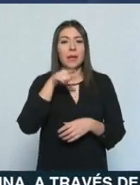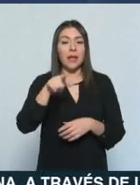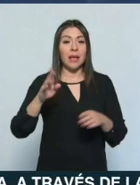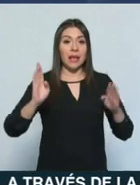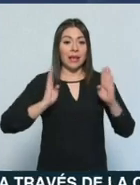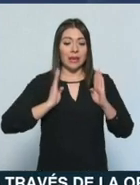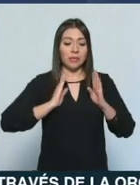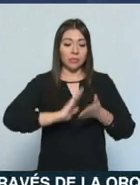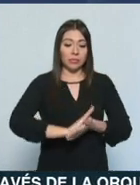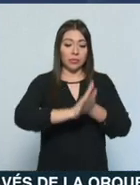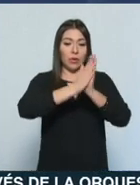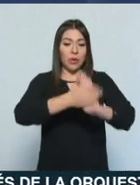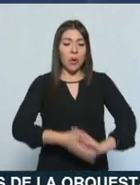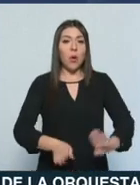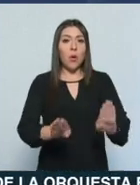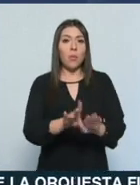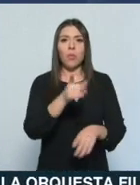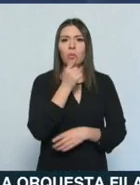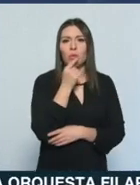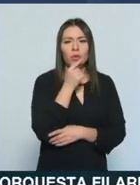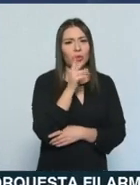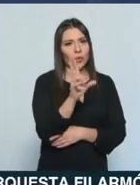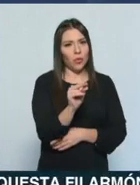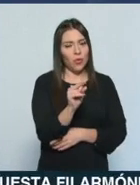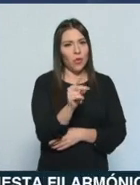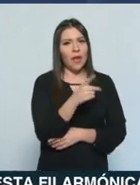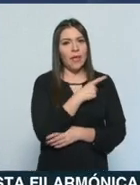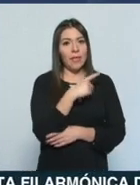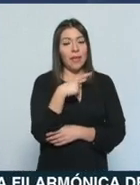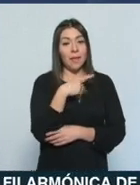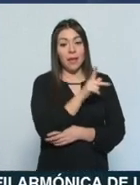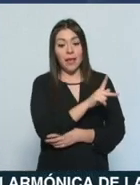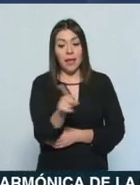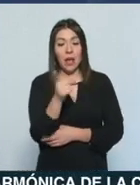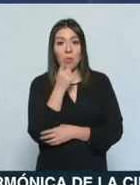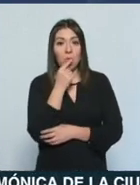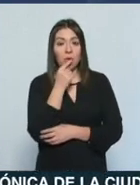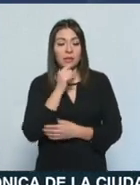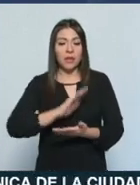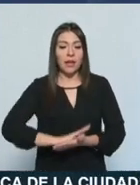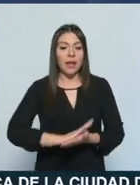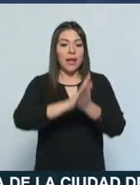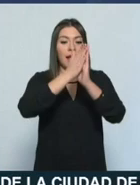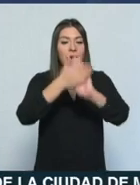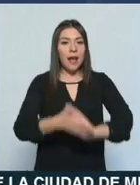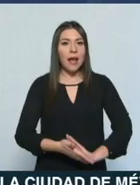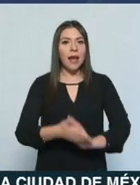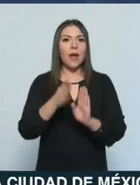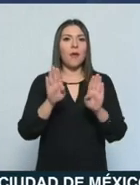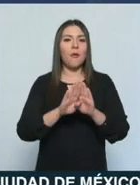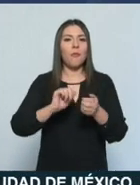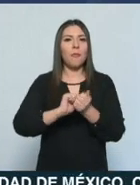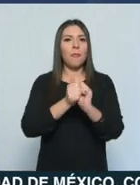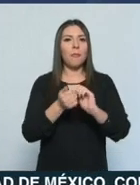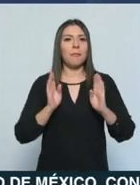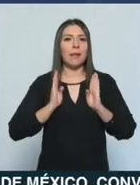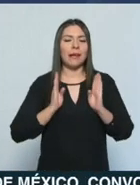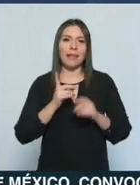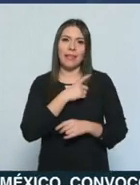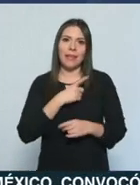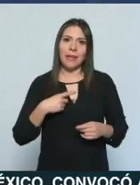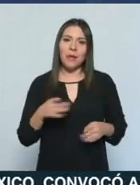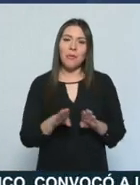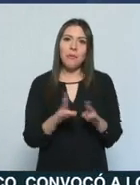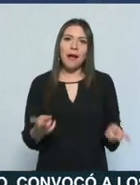Yo lo que les digo, que lo que hay que hacer es militarizar a las policías. Es justamente el camino a la inversa, porque es lo que va a dar más